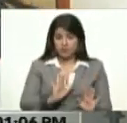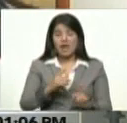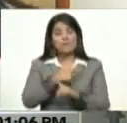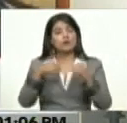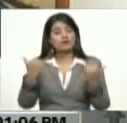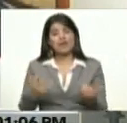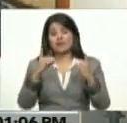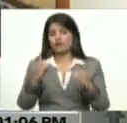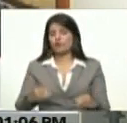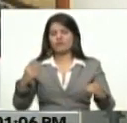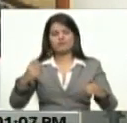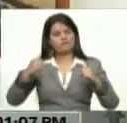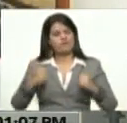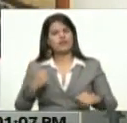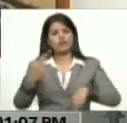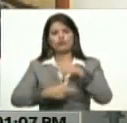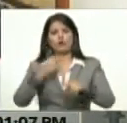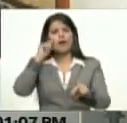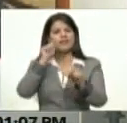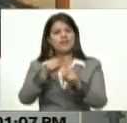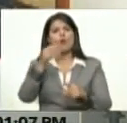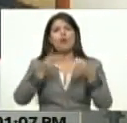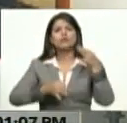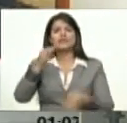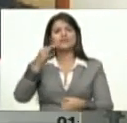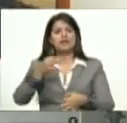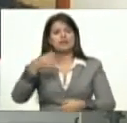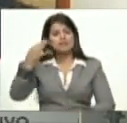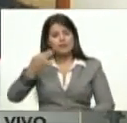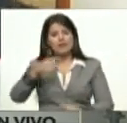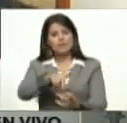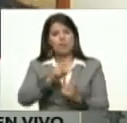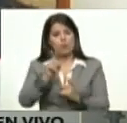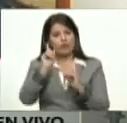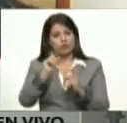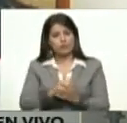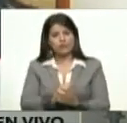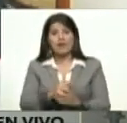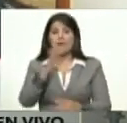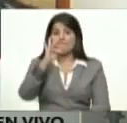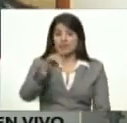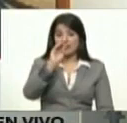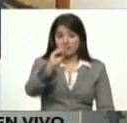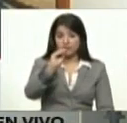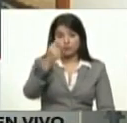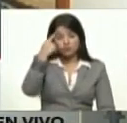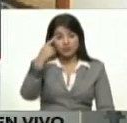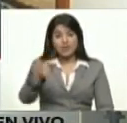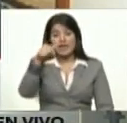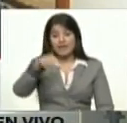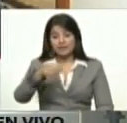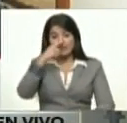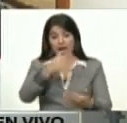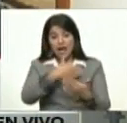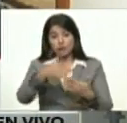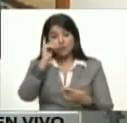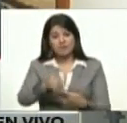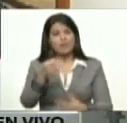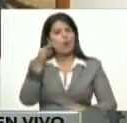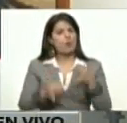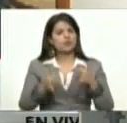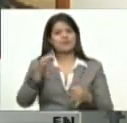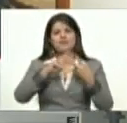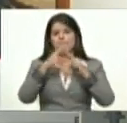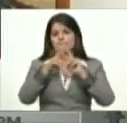de verdad, que apuntan hacia la justicia tributaria. Y recordemos que este es un año en el cual debe reinar la justicia, la